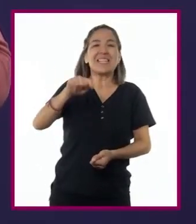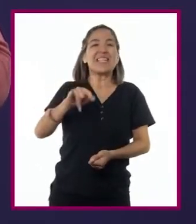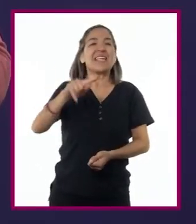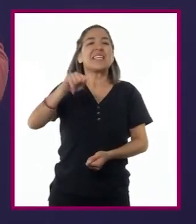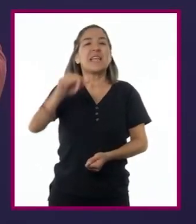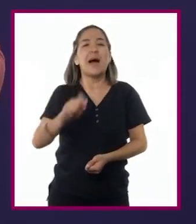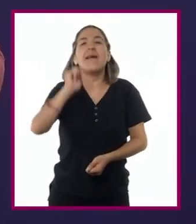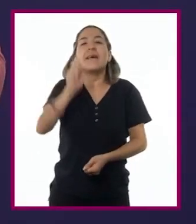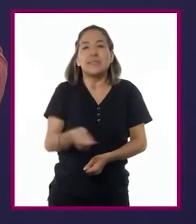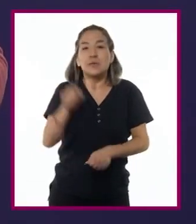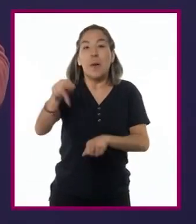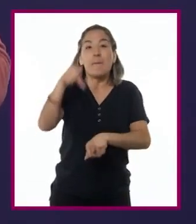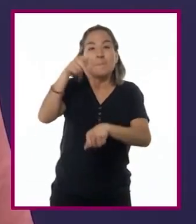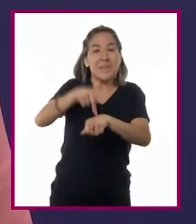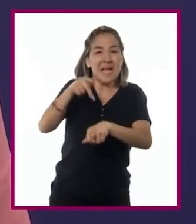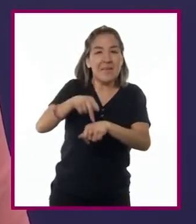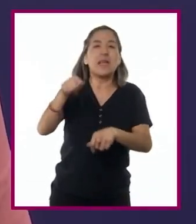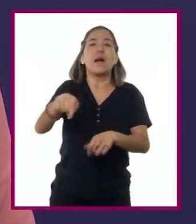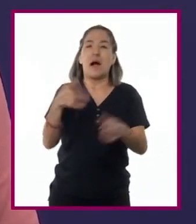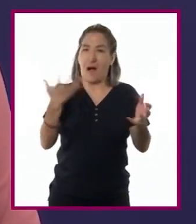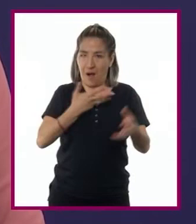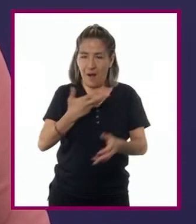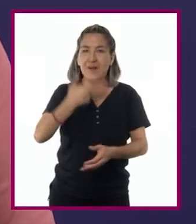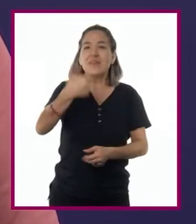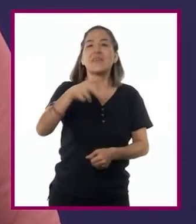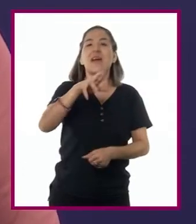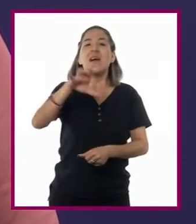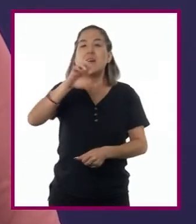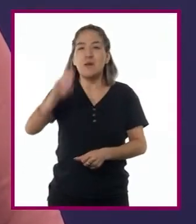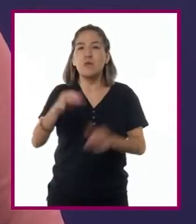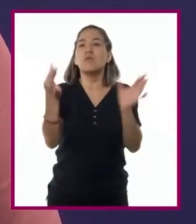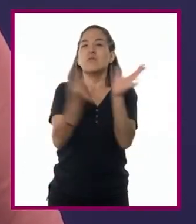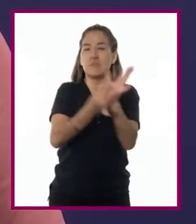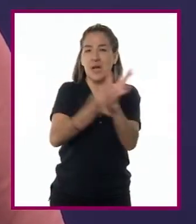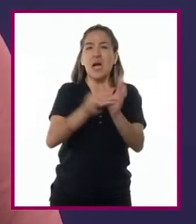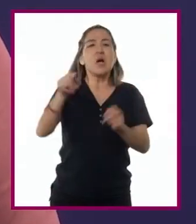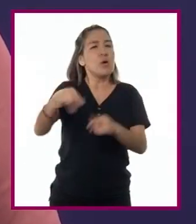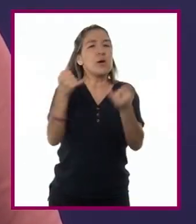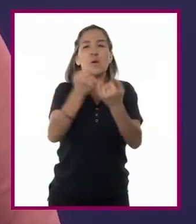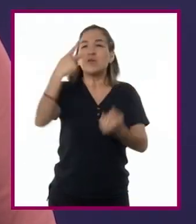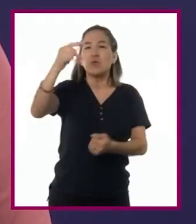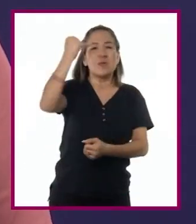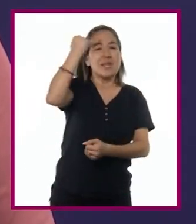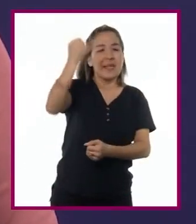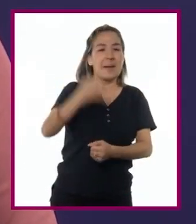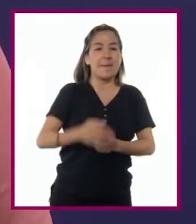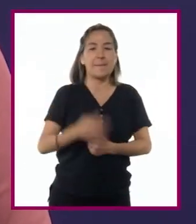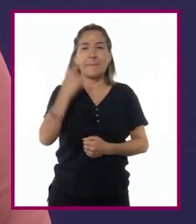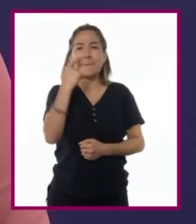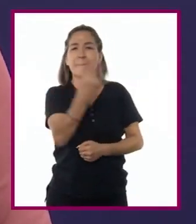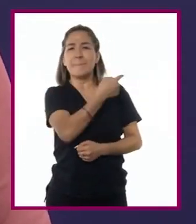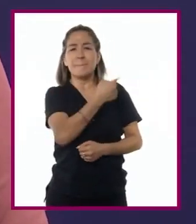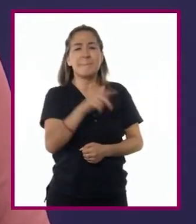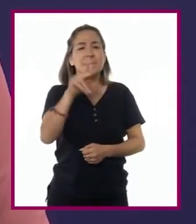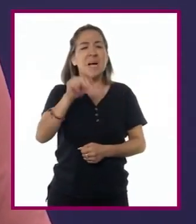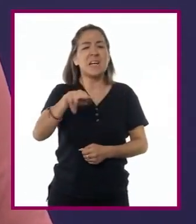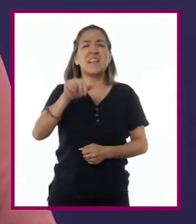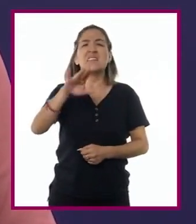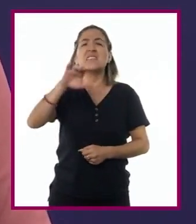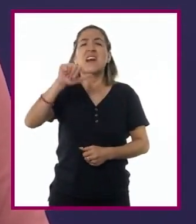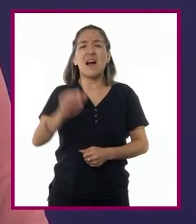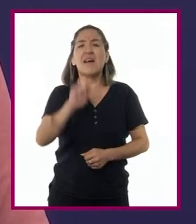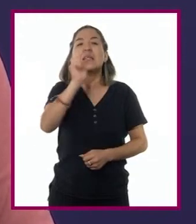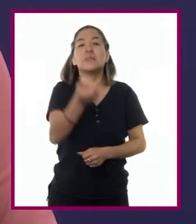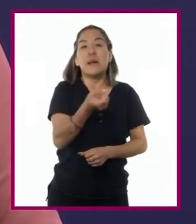es un mineral que contiene hierro. También se relaciona con el ideal antiguo de encontrar la panacea. Esto es un